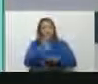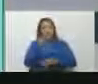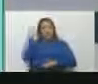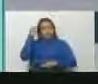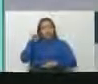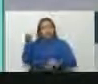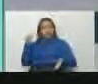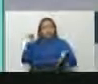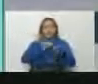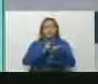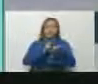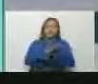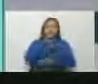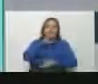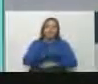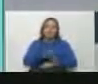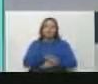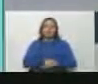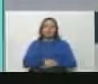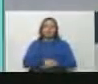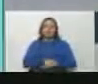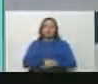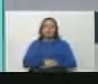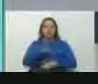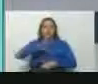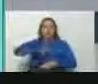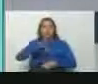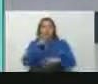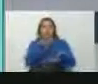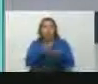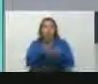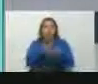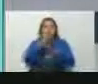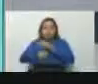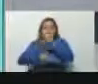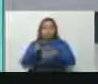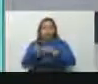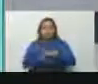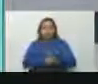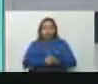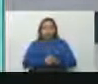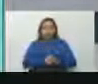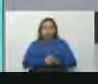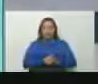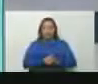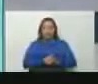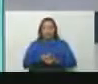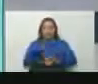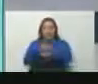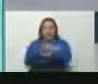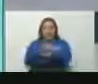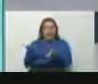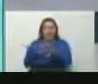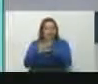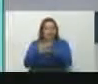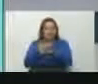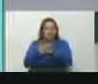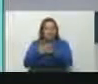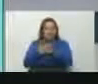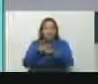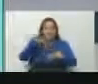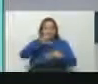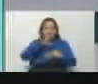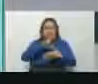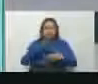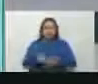repensar y poner en uso pues la propuesta que en su momento fue la colección bicentenaria. Desde el Ministerio de la Cultura